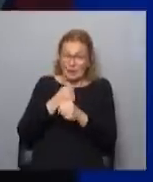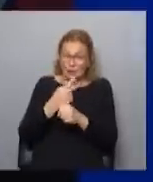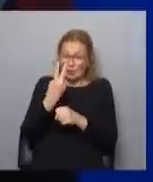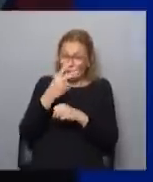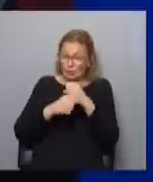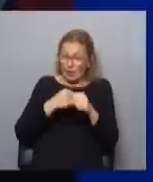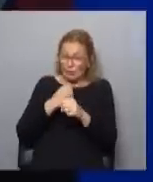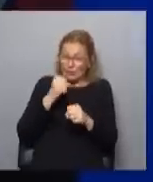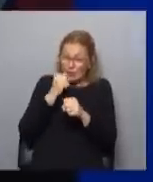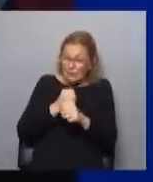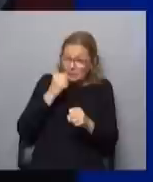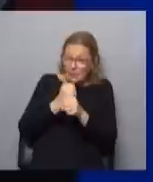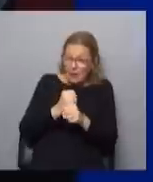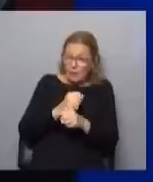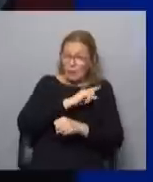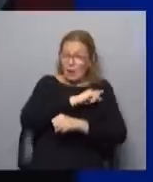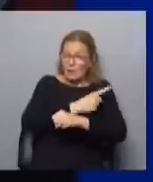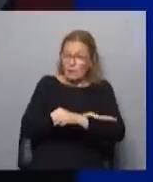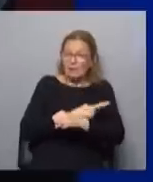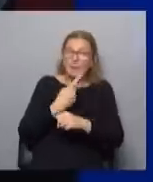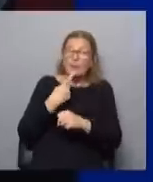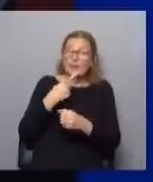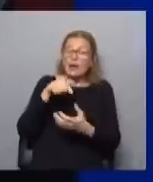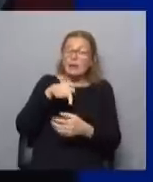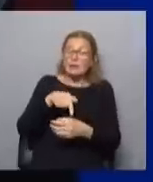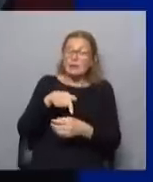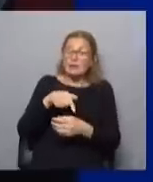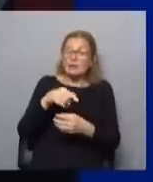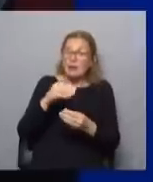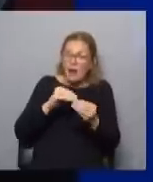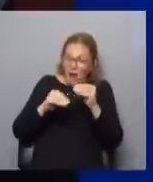años que hay de trabajo de la fuerza política en el territorio elaborar